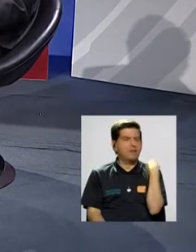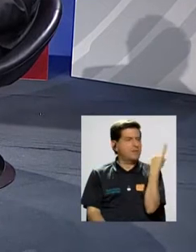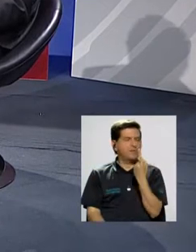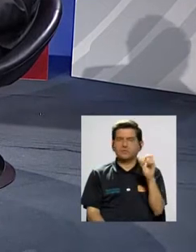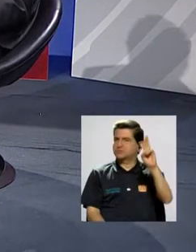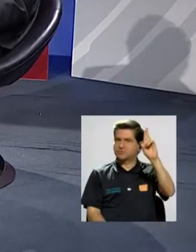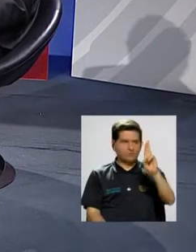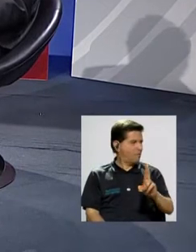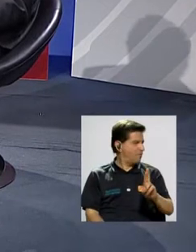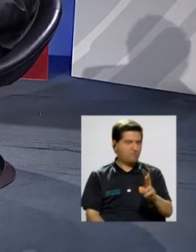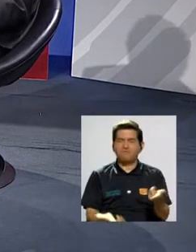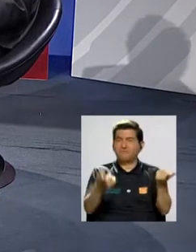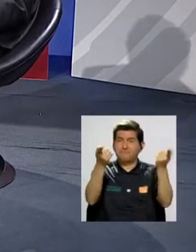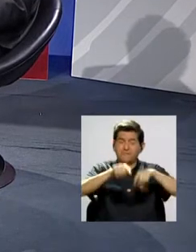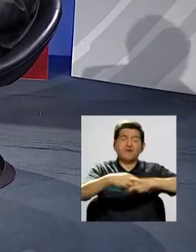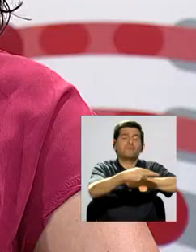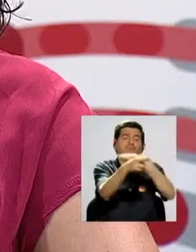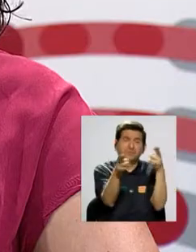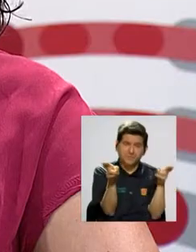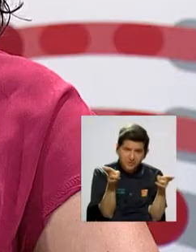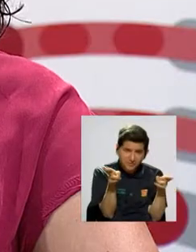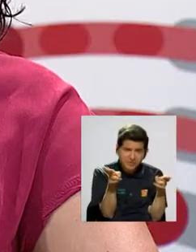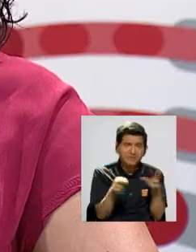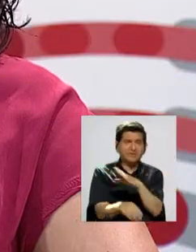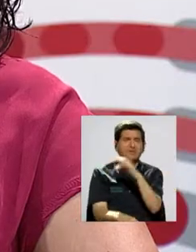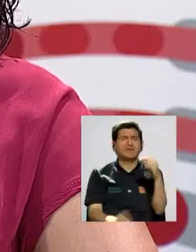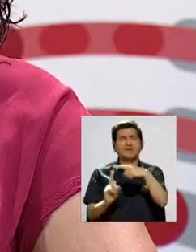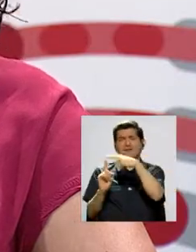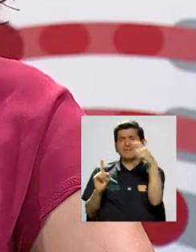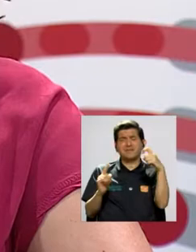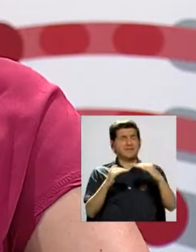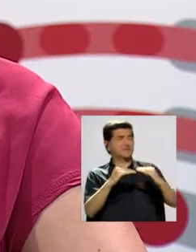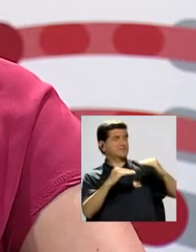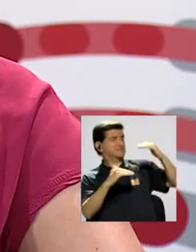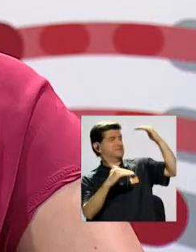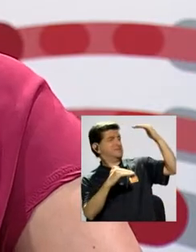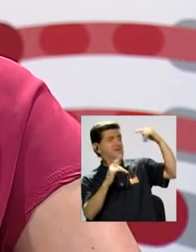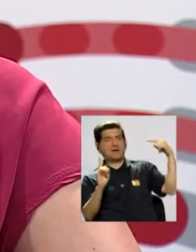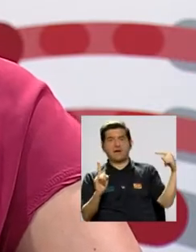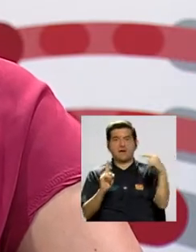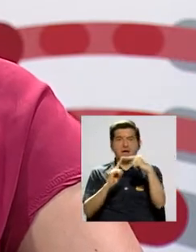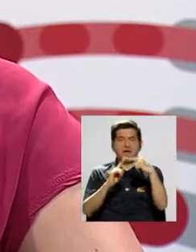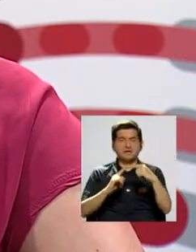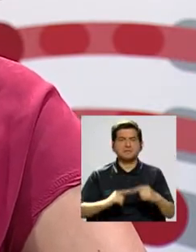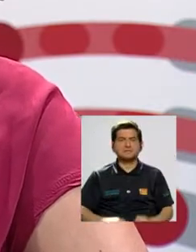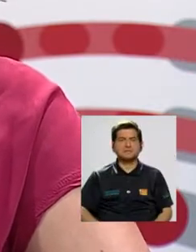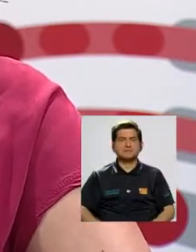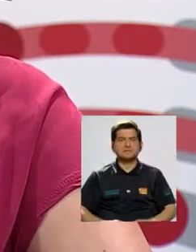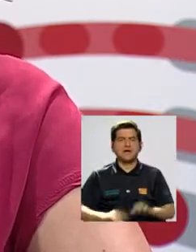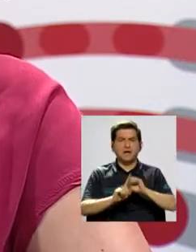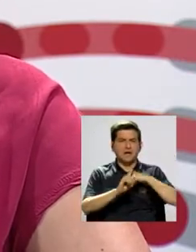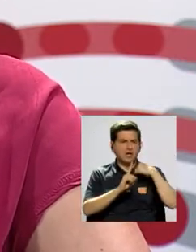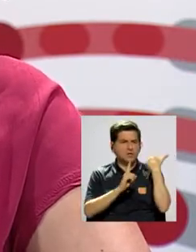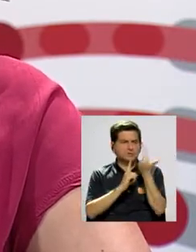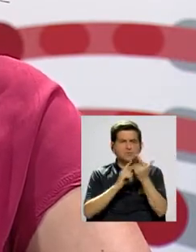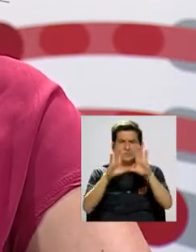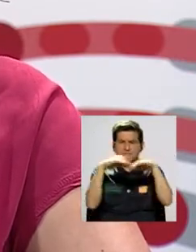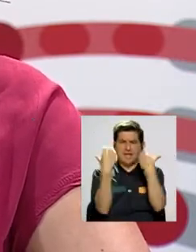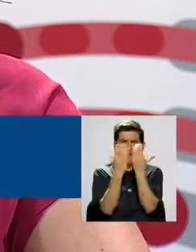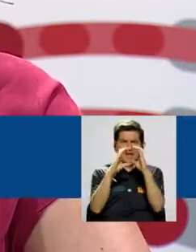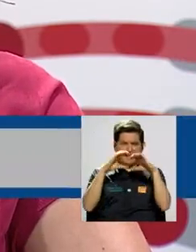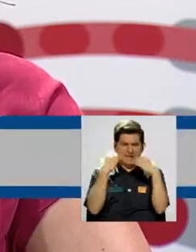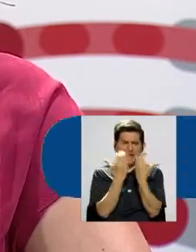Costa Rica, es un fenómeno regional y que va desde lo más alto hasta los estratos, digamos, sociales en situación de